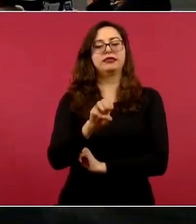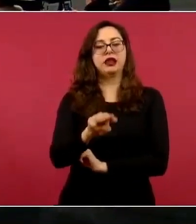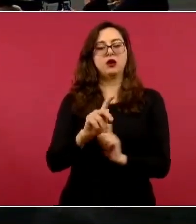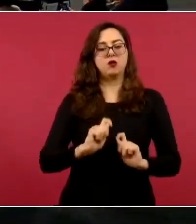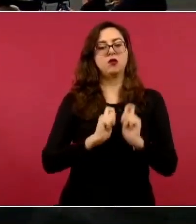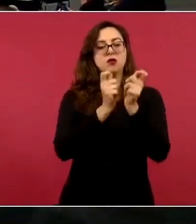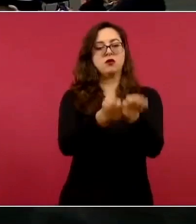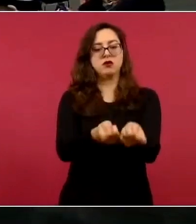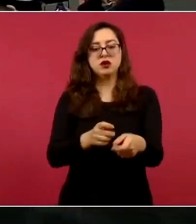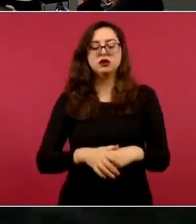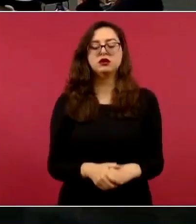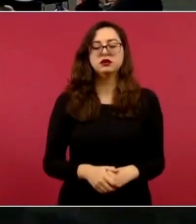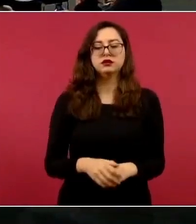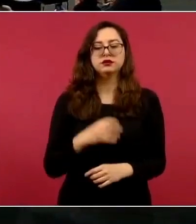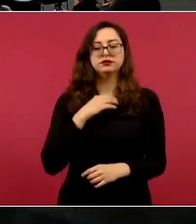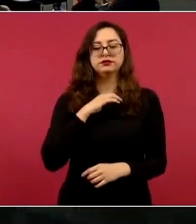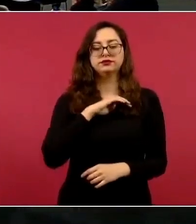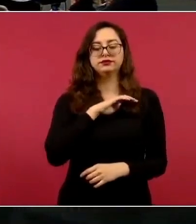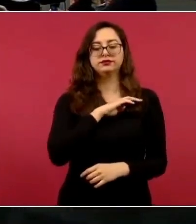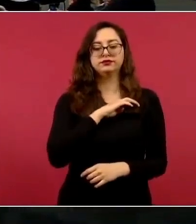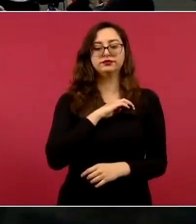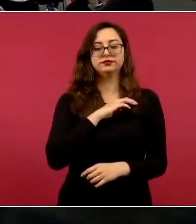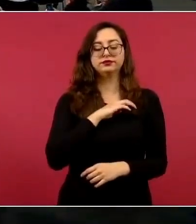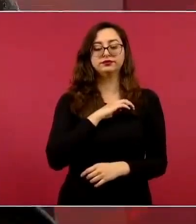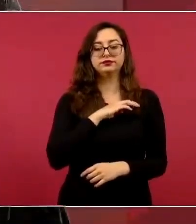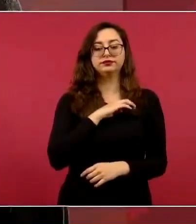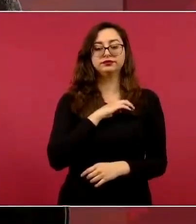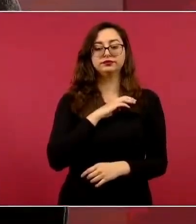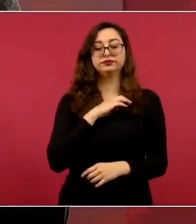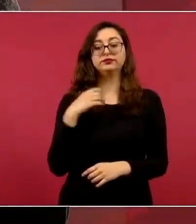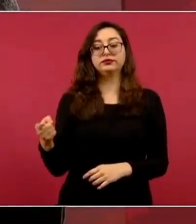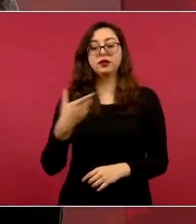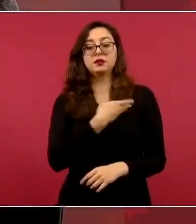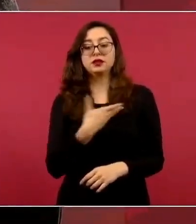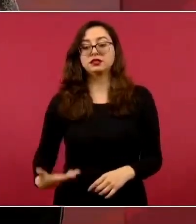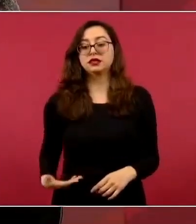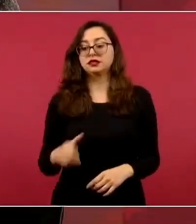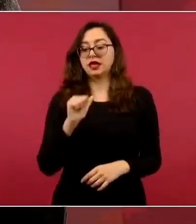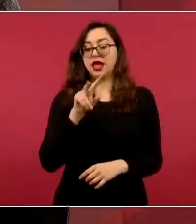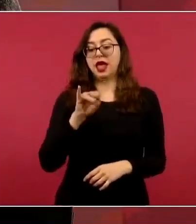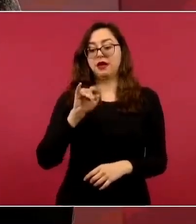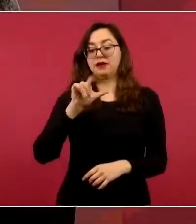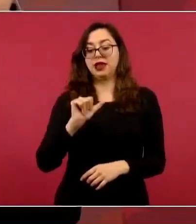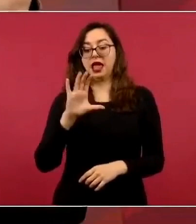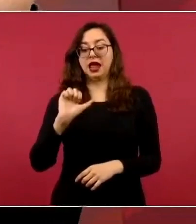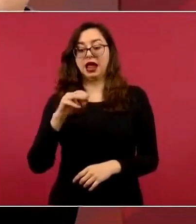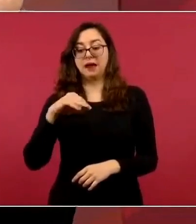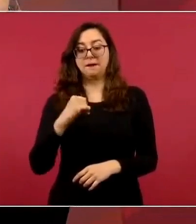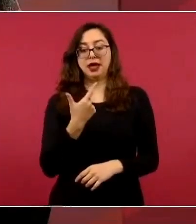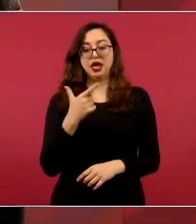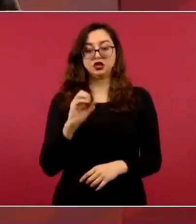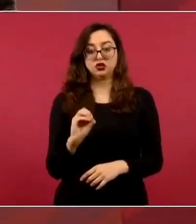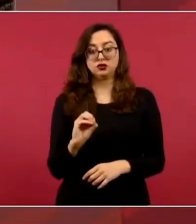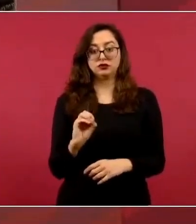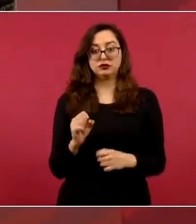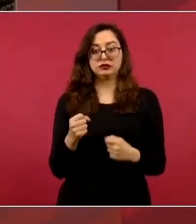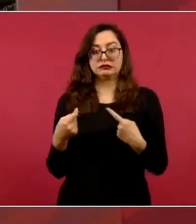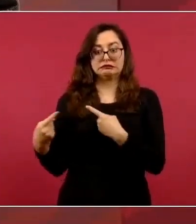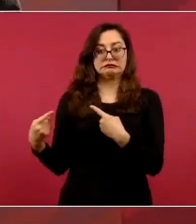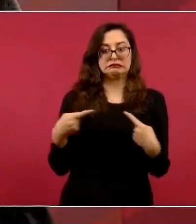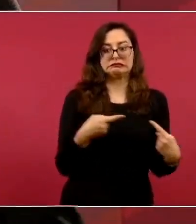Y aún con Ávila Camacho, la confrontación fue